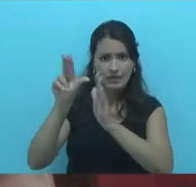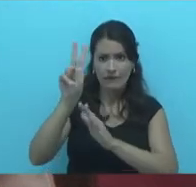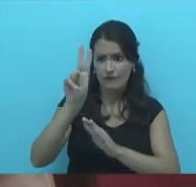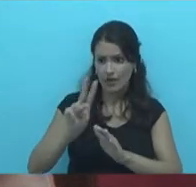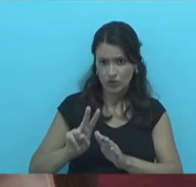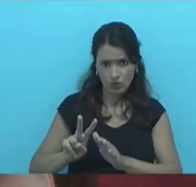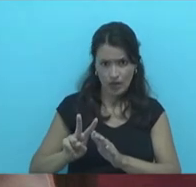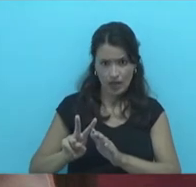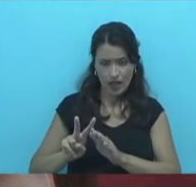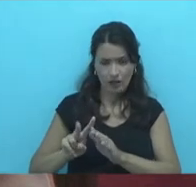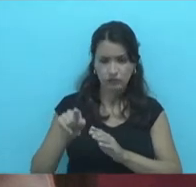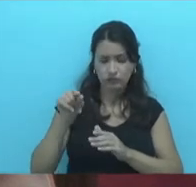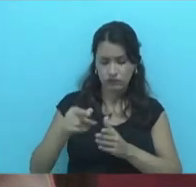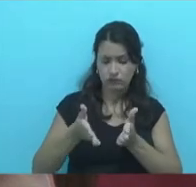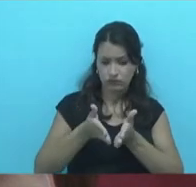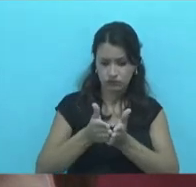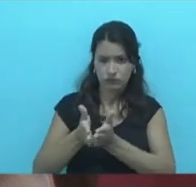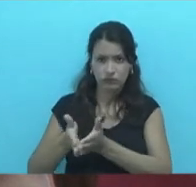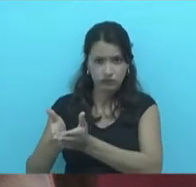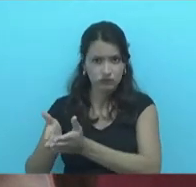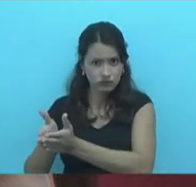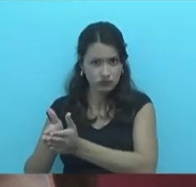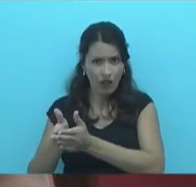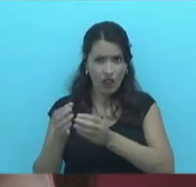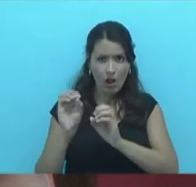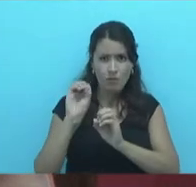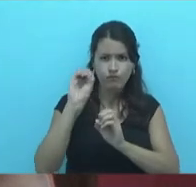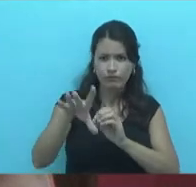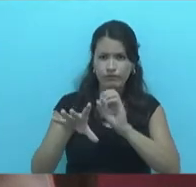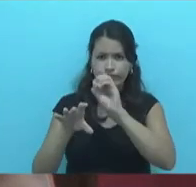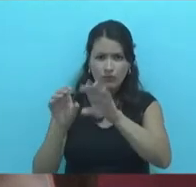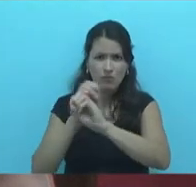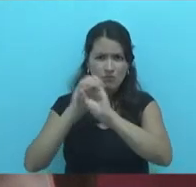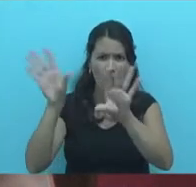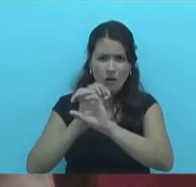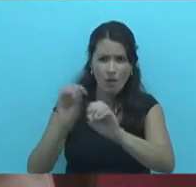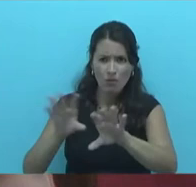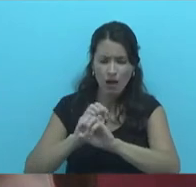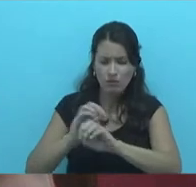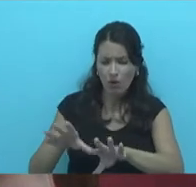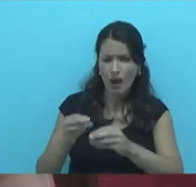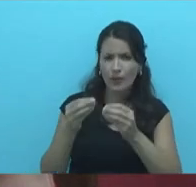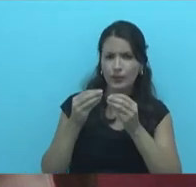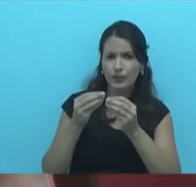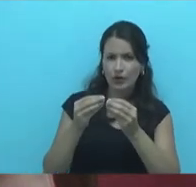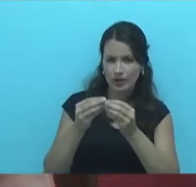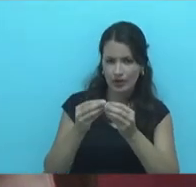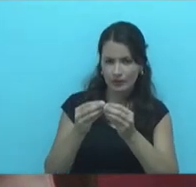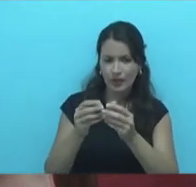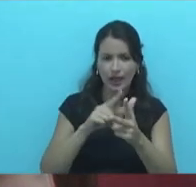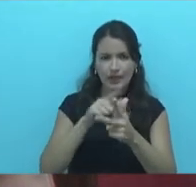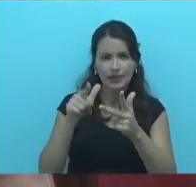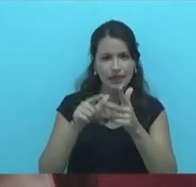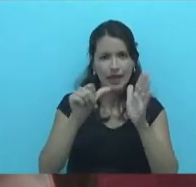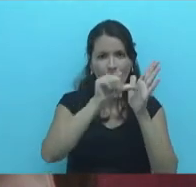países, de Inglaterra, Italia y Alemania. Motivo, cobrar la deuda externa